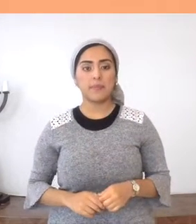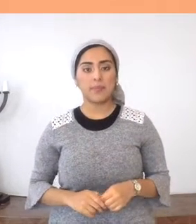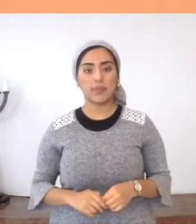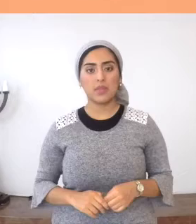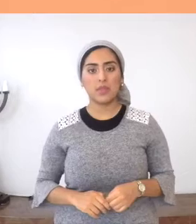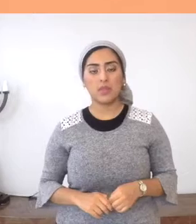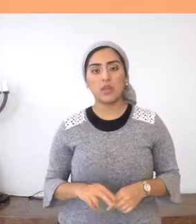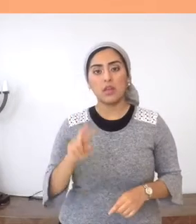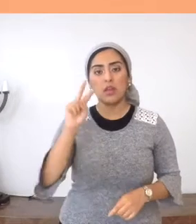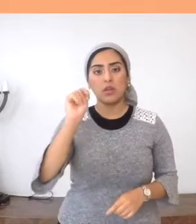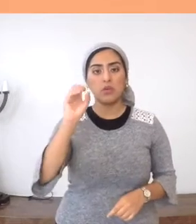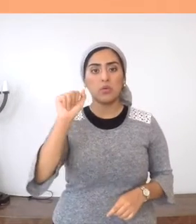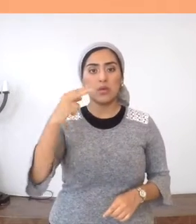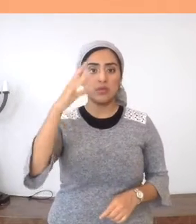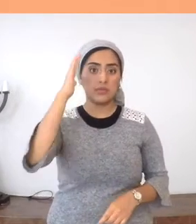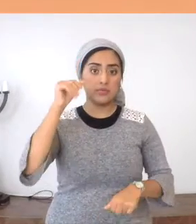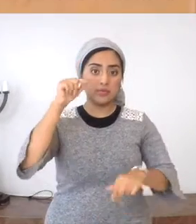es grave